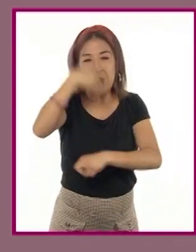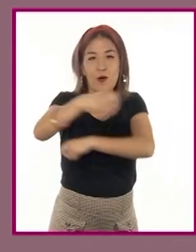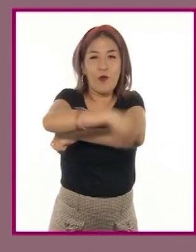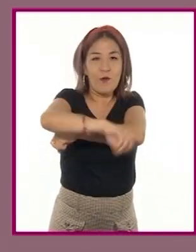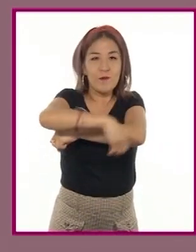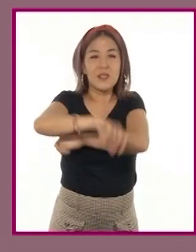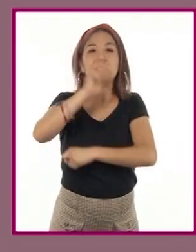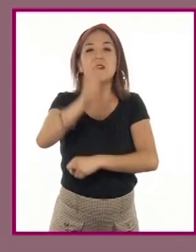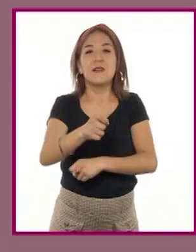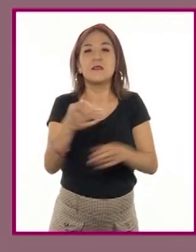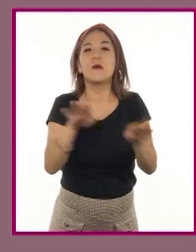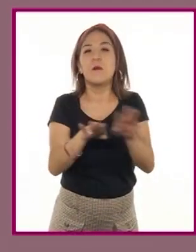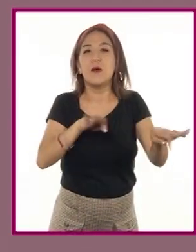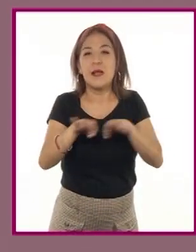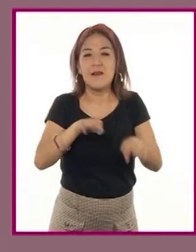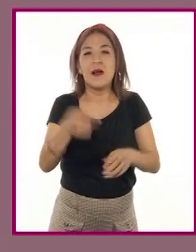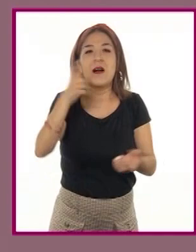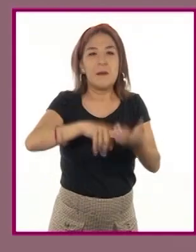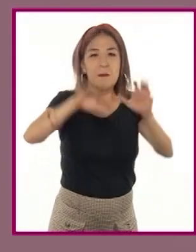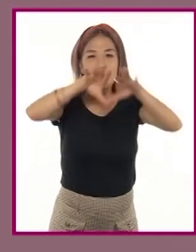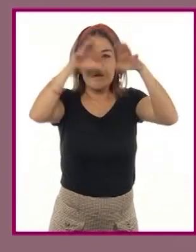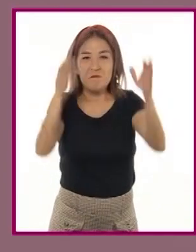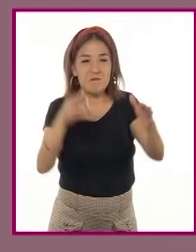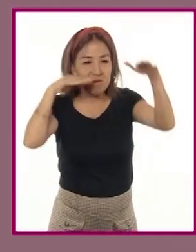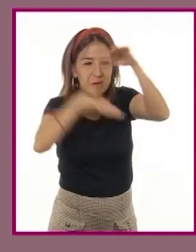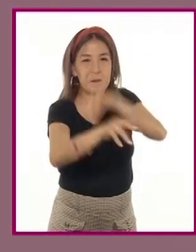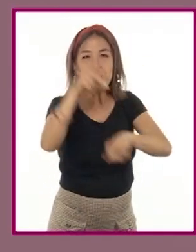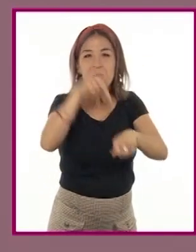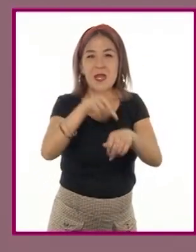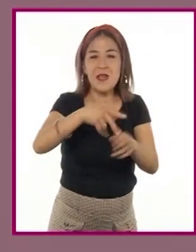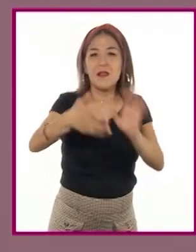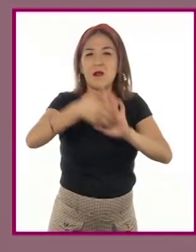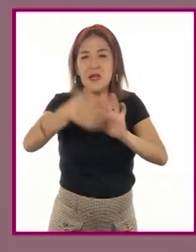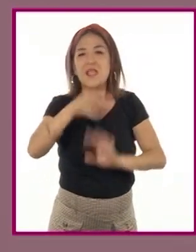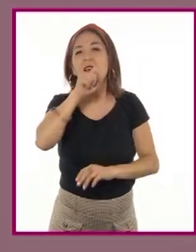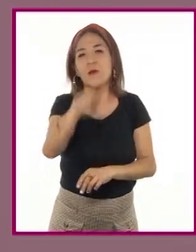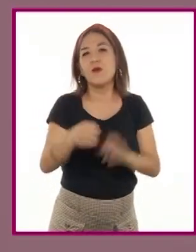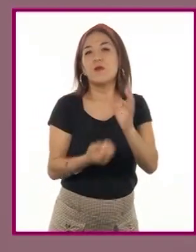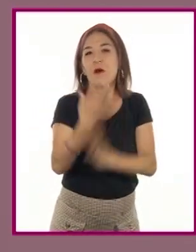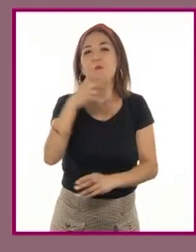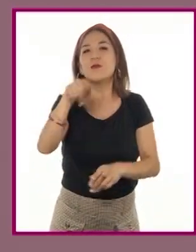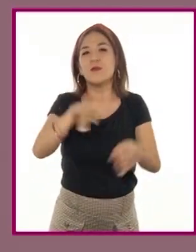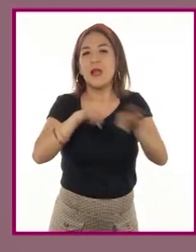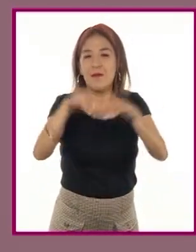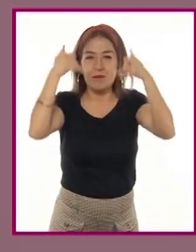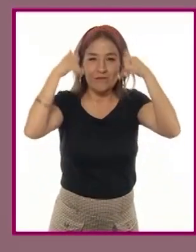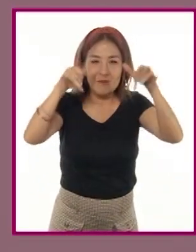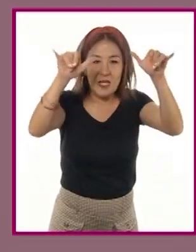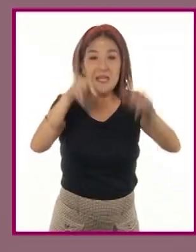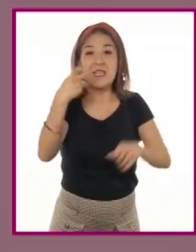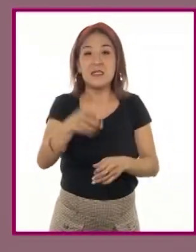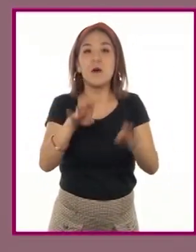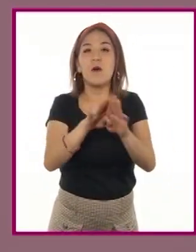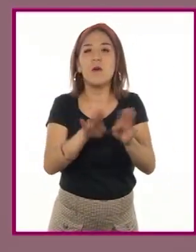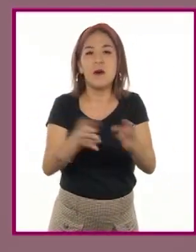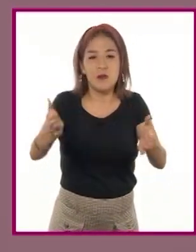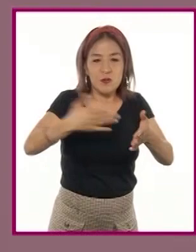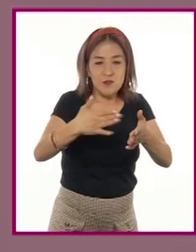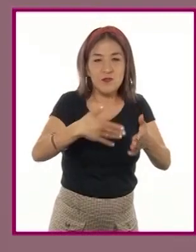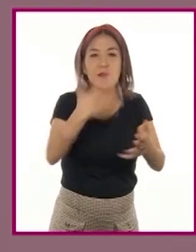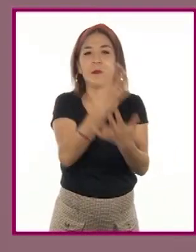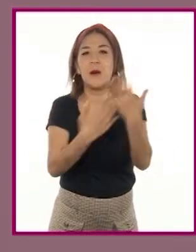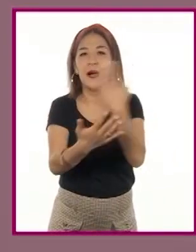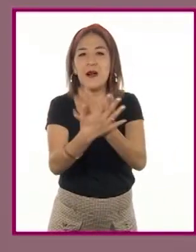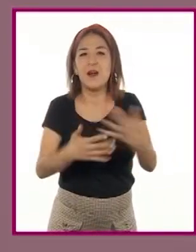de la explotación minera y el desarrollo de la ganadería. Y el arte culinario tomó identidad propia con